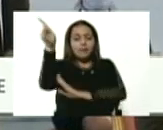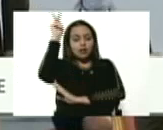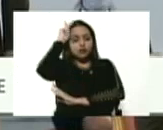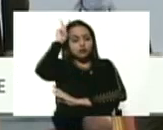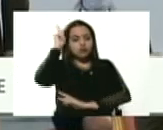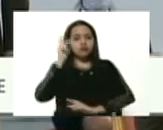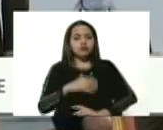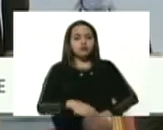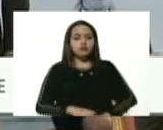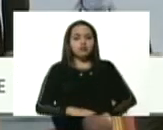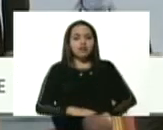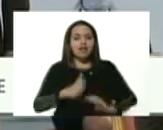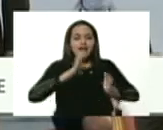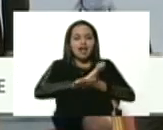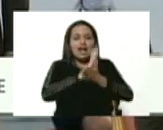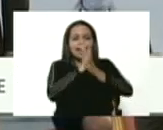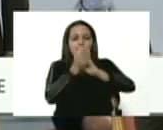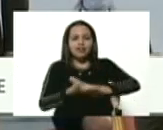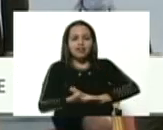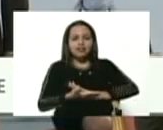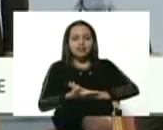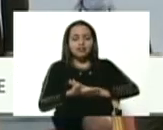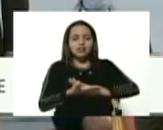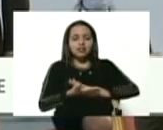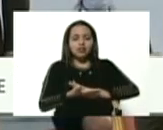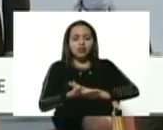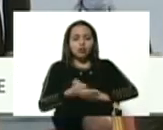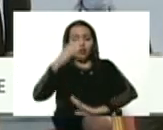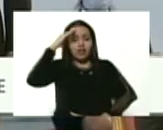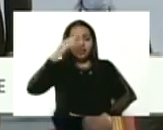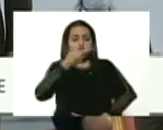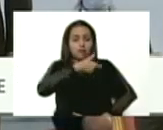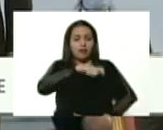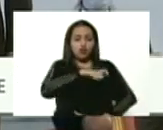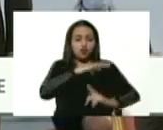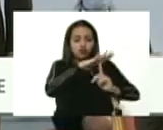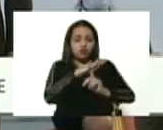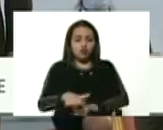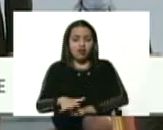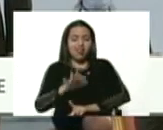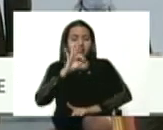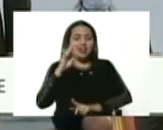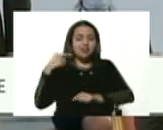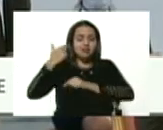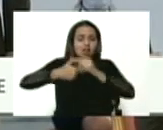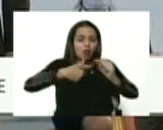a sepultar los restos del ejército español y de la dominación de tres siglos.